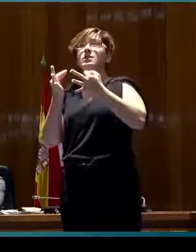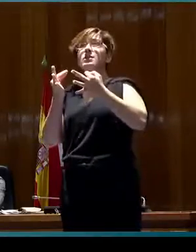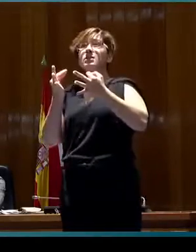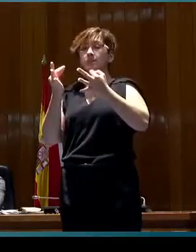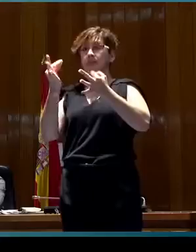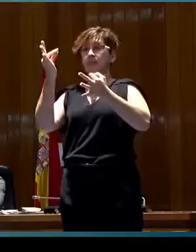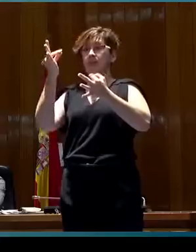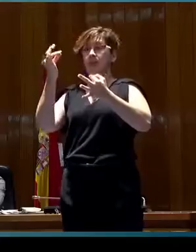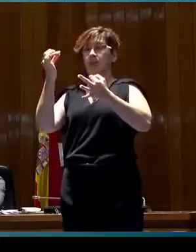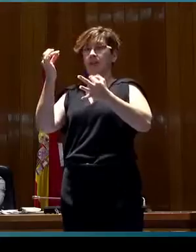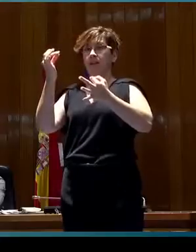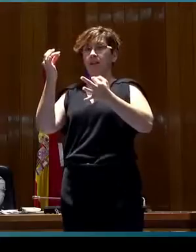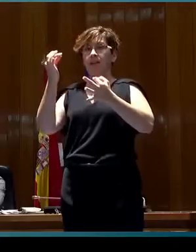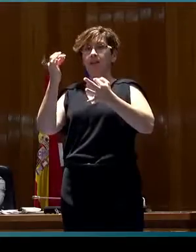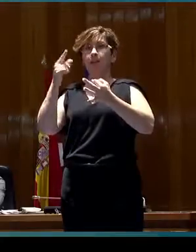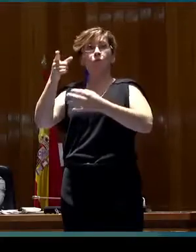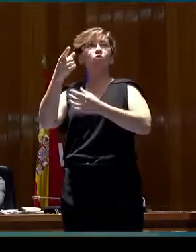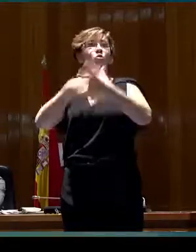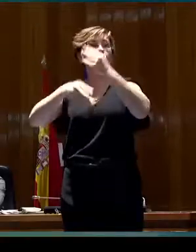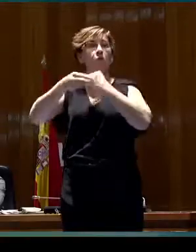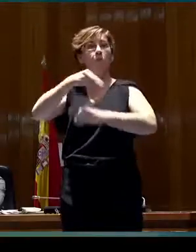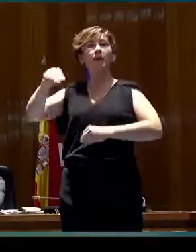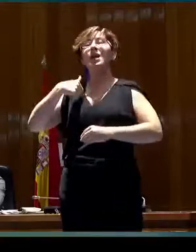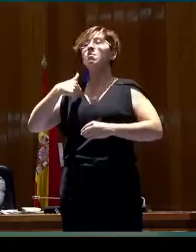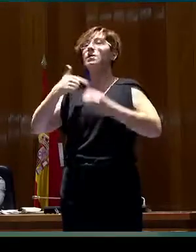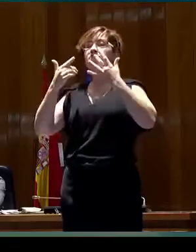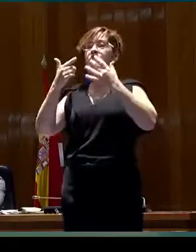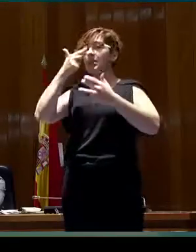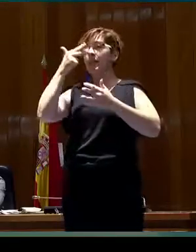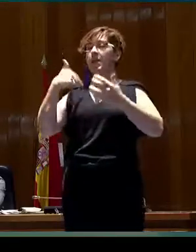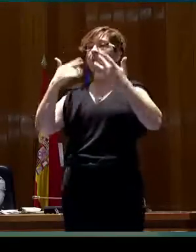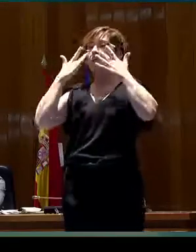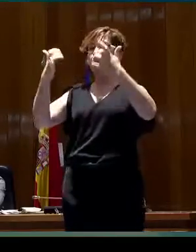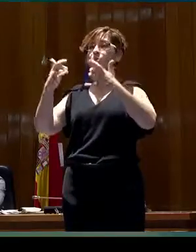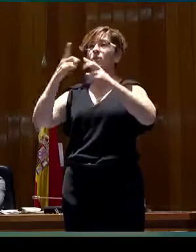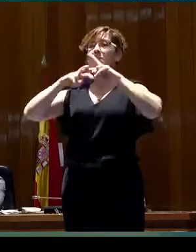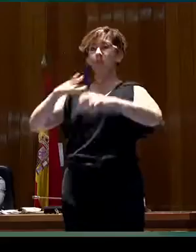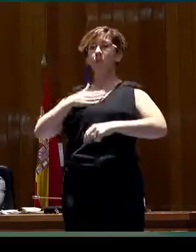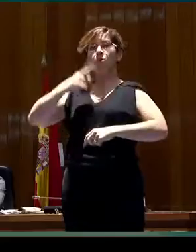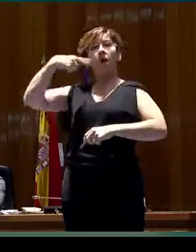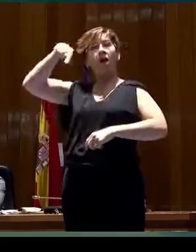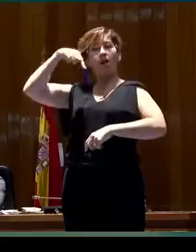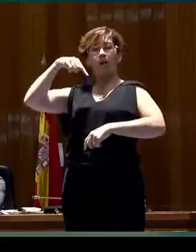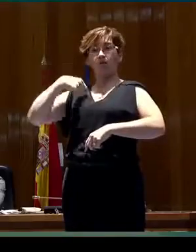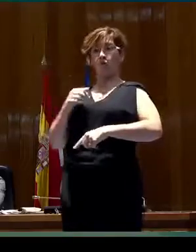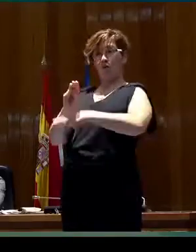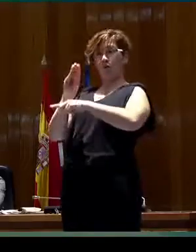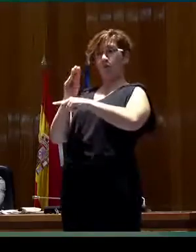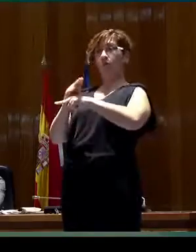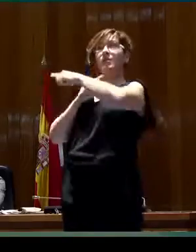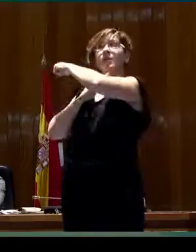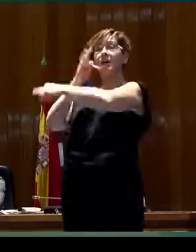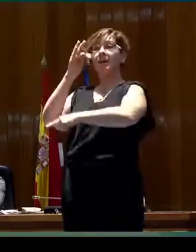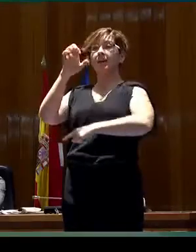a mí me interesaba destacar una investigación de una de mis doctorandas, esa que tenéis ahí reseñada, Pérez López